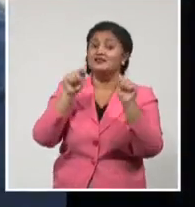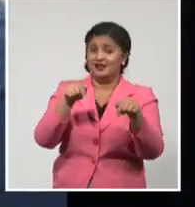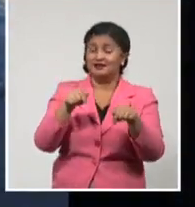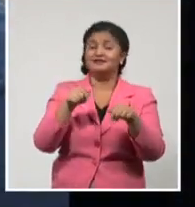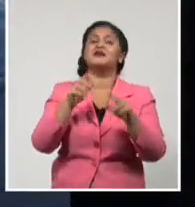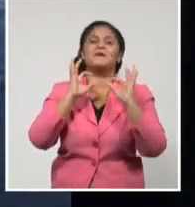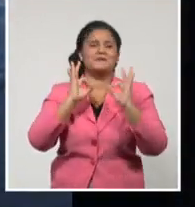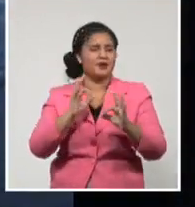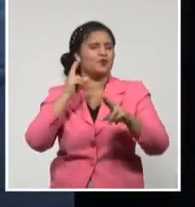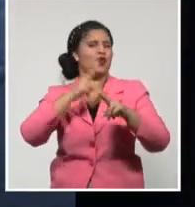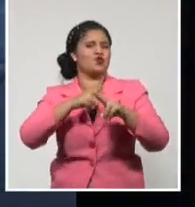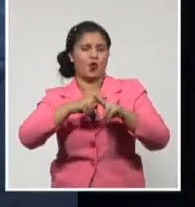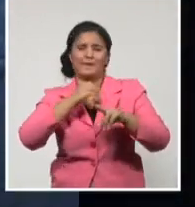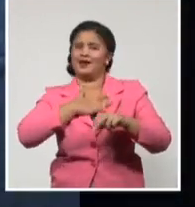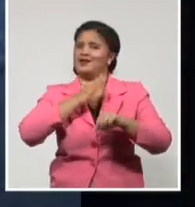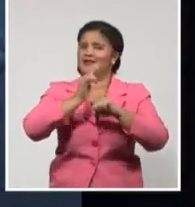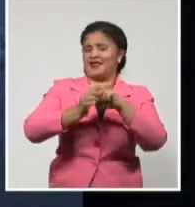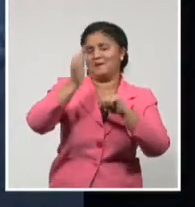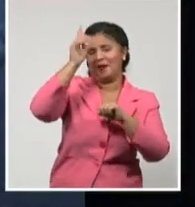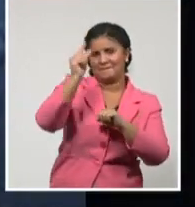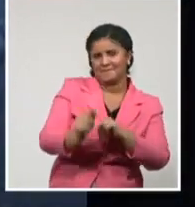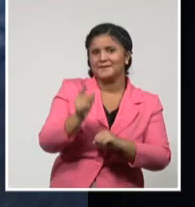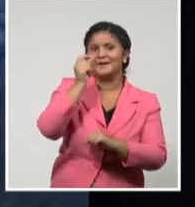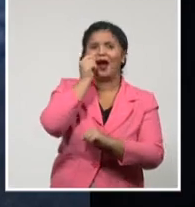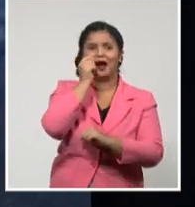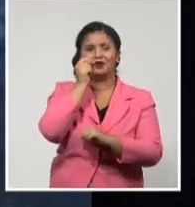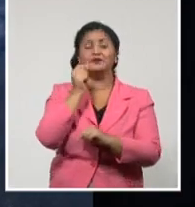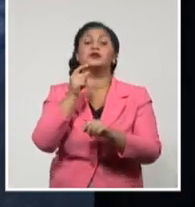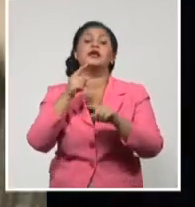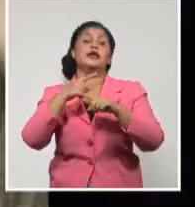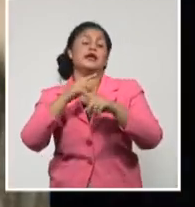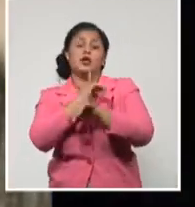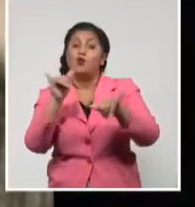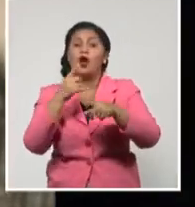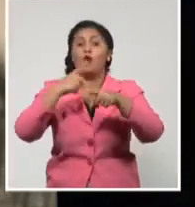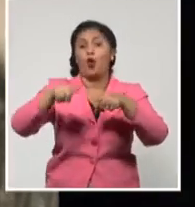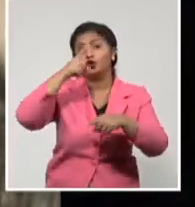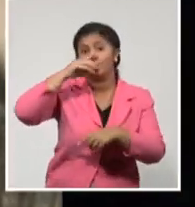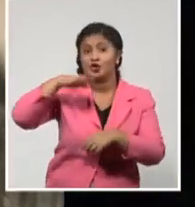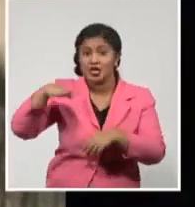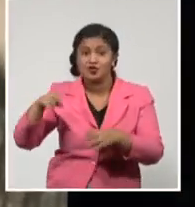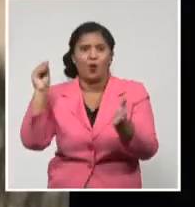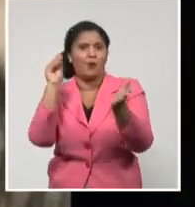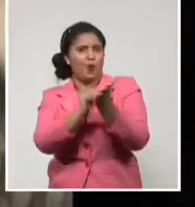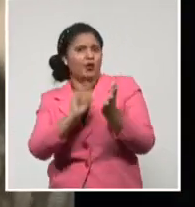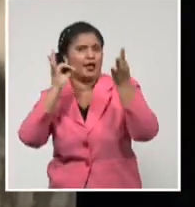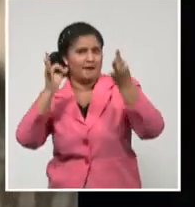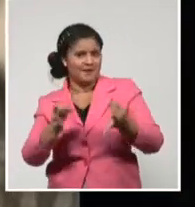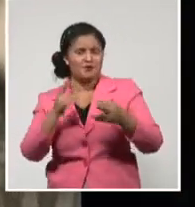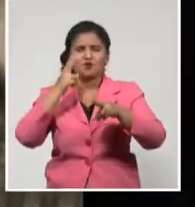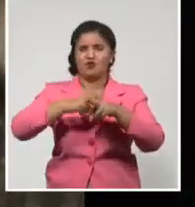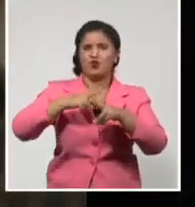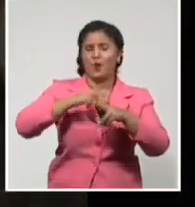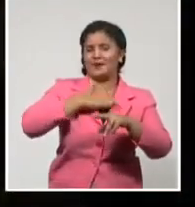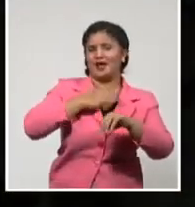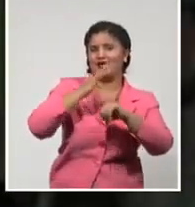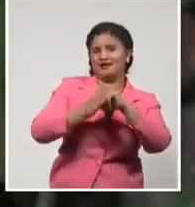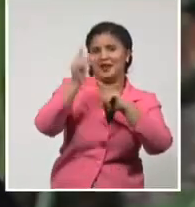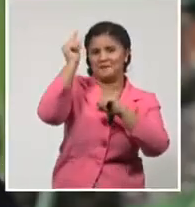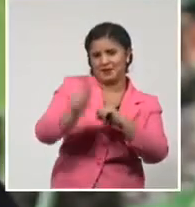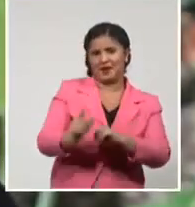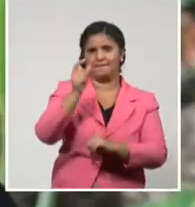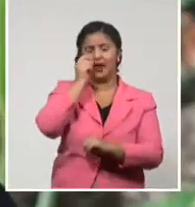también hay otros muchos hitos que él ha puesto en nombre el no muerto es nuestro él se